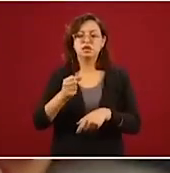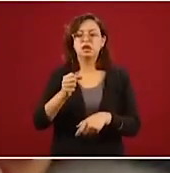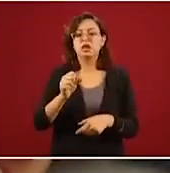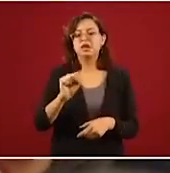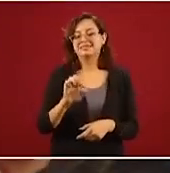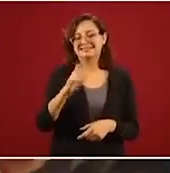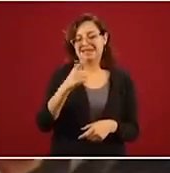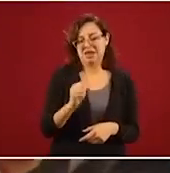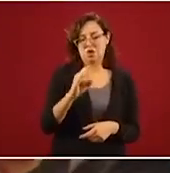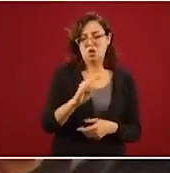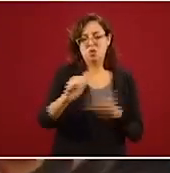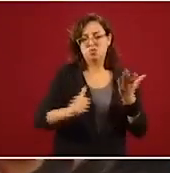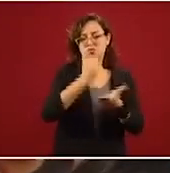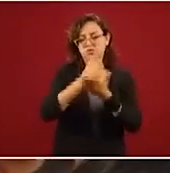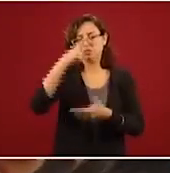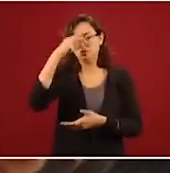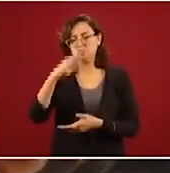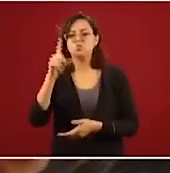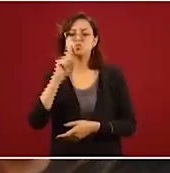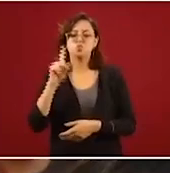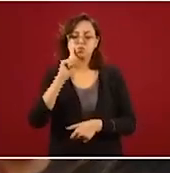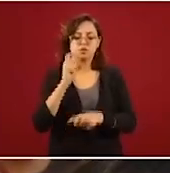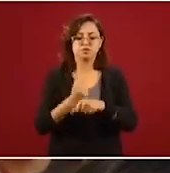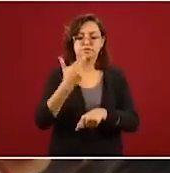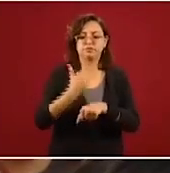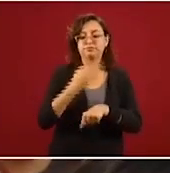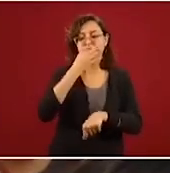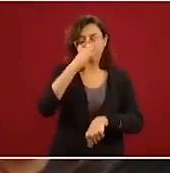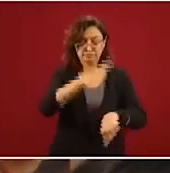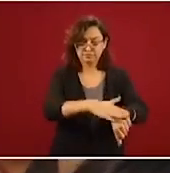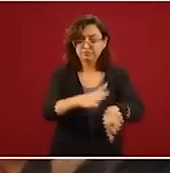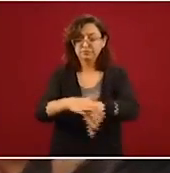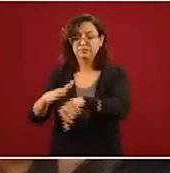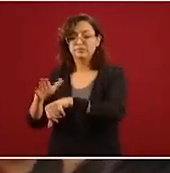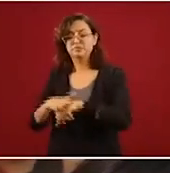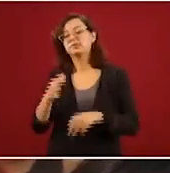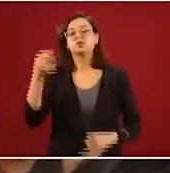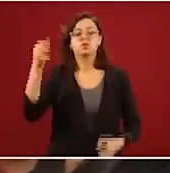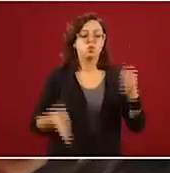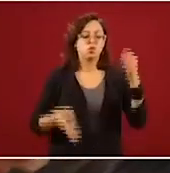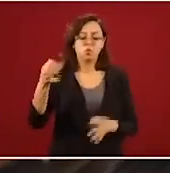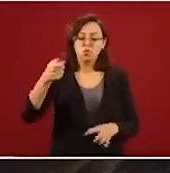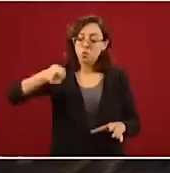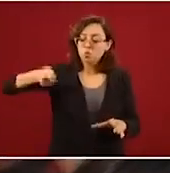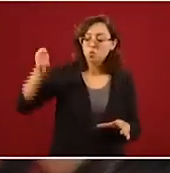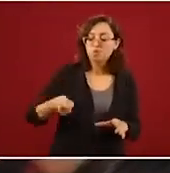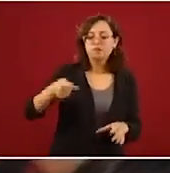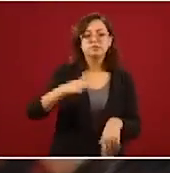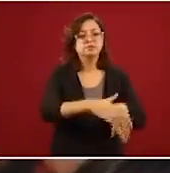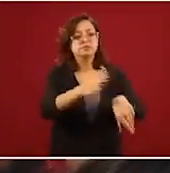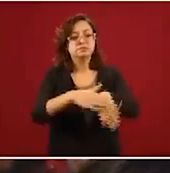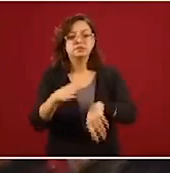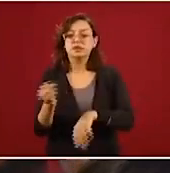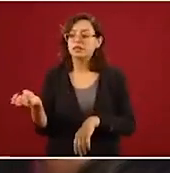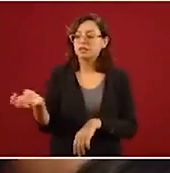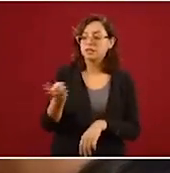la Ciudad de México hace un llamado para a los jueces para que pues estos presos de alta peligrosidad que